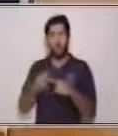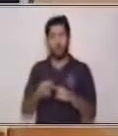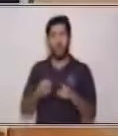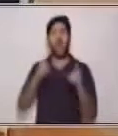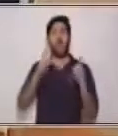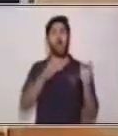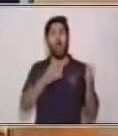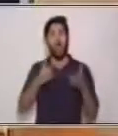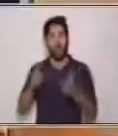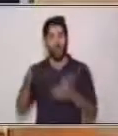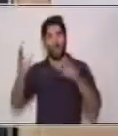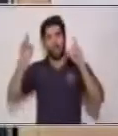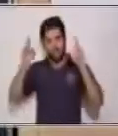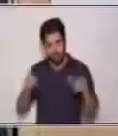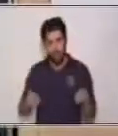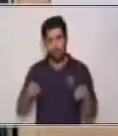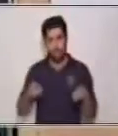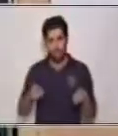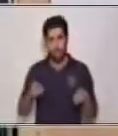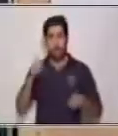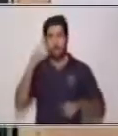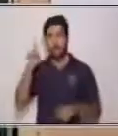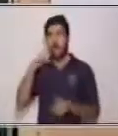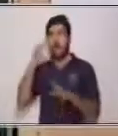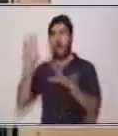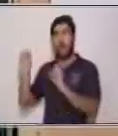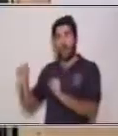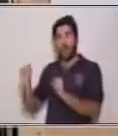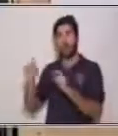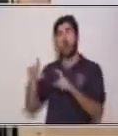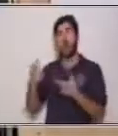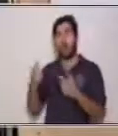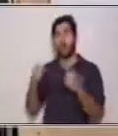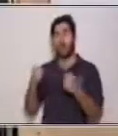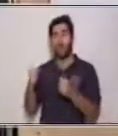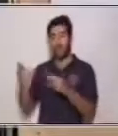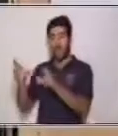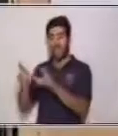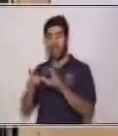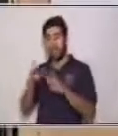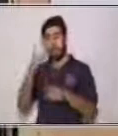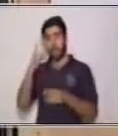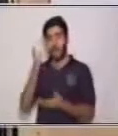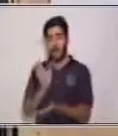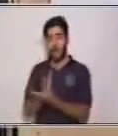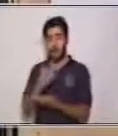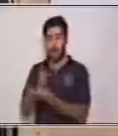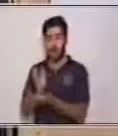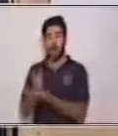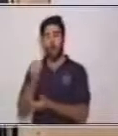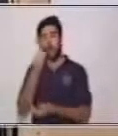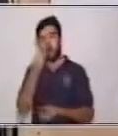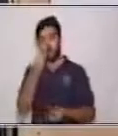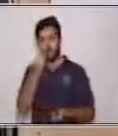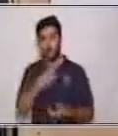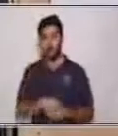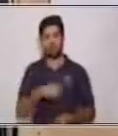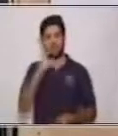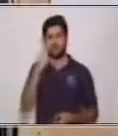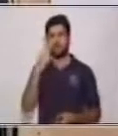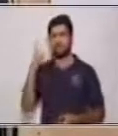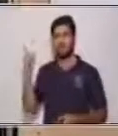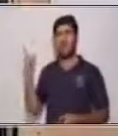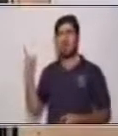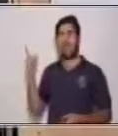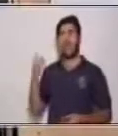que se deben tomar en cuenta para elaborar una receta. Si ves, pues es sencillo porque es parte de los